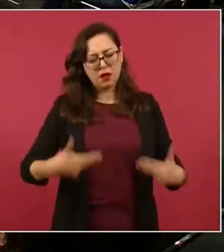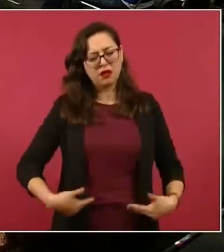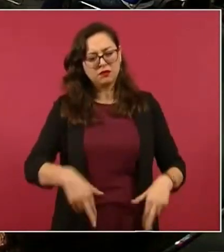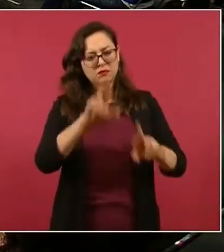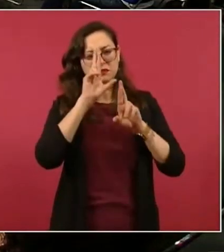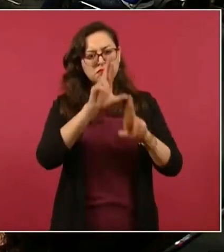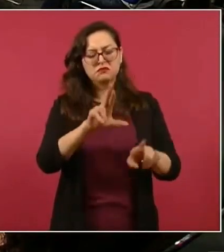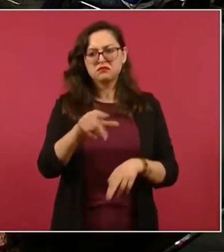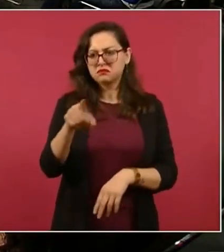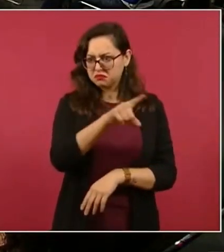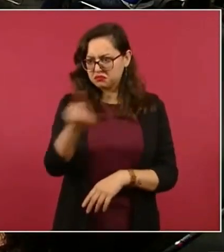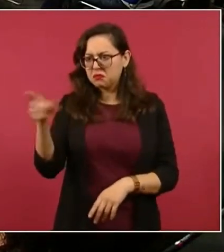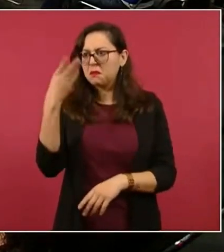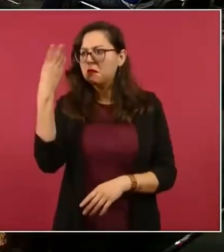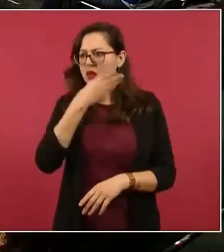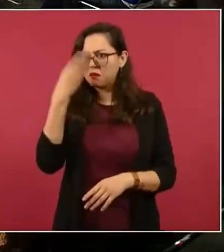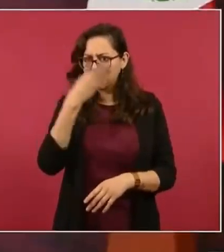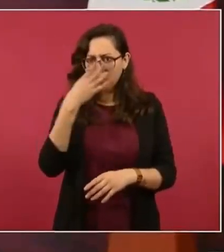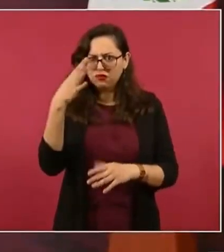migrante.